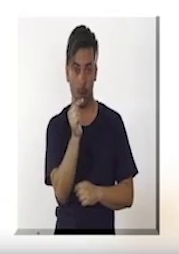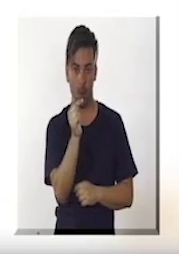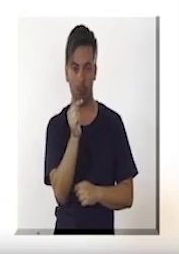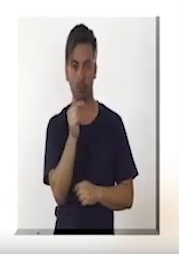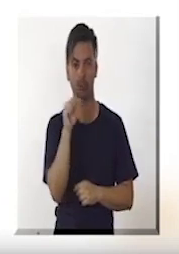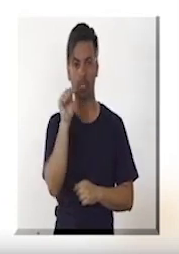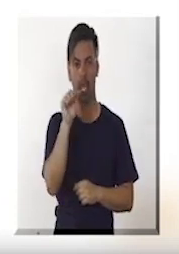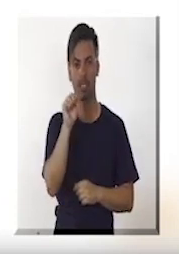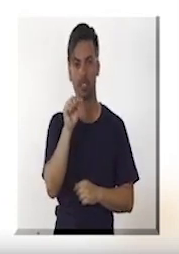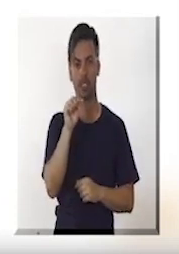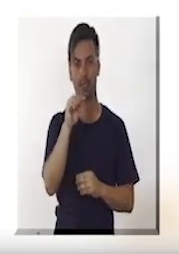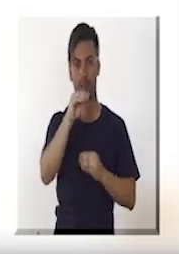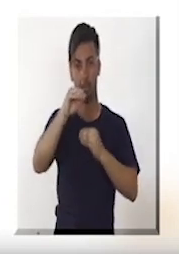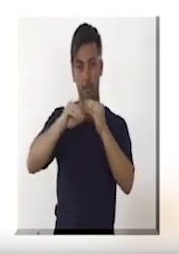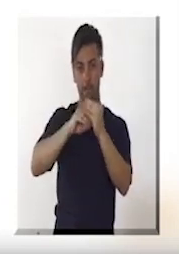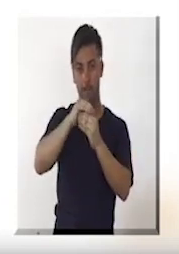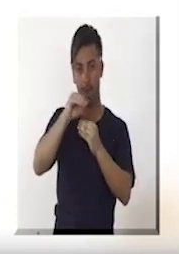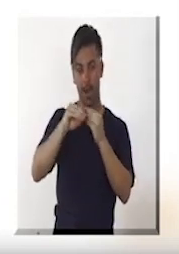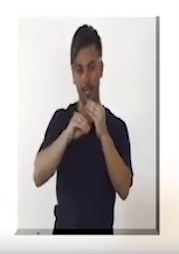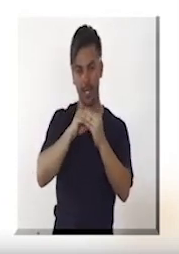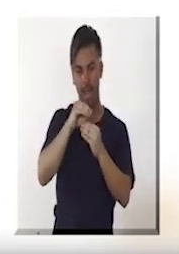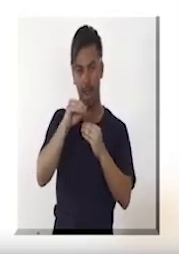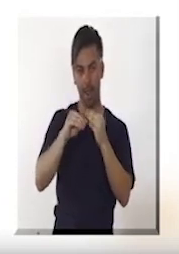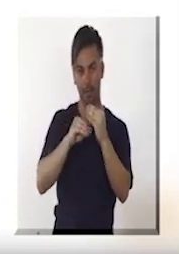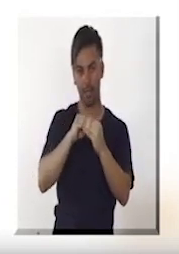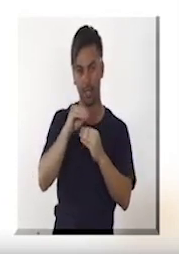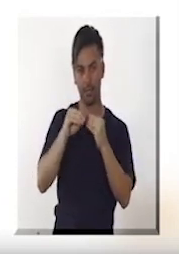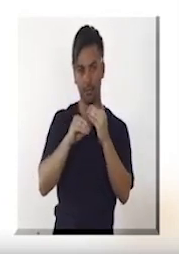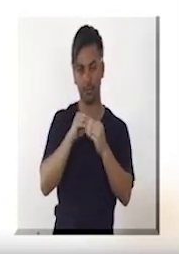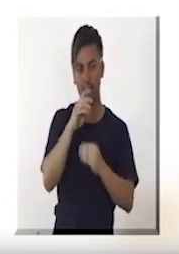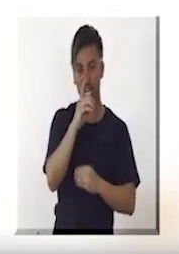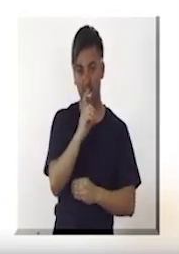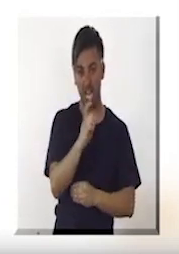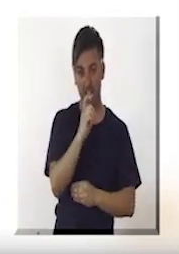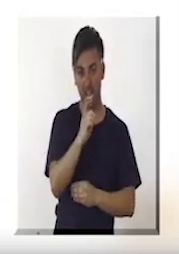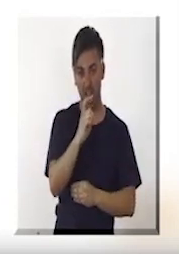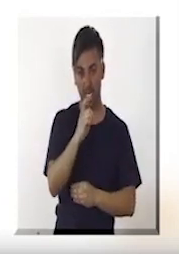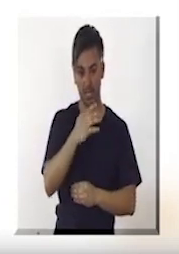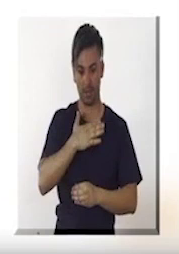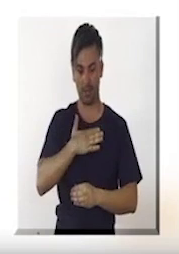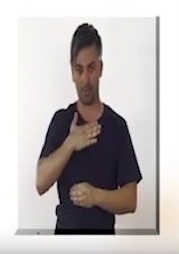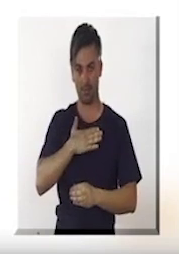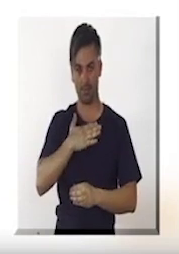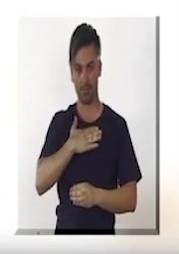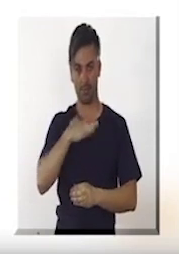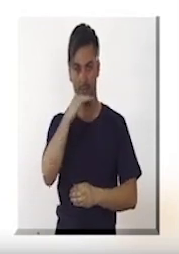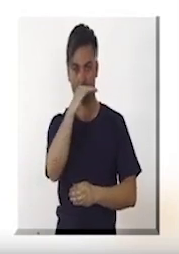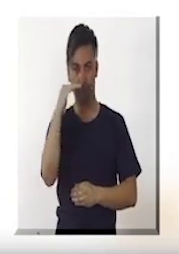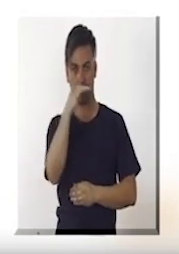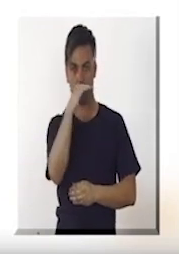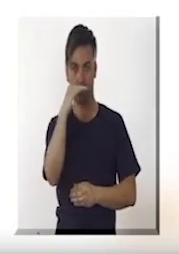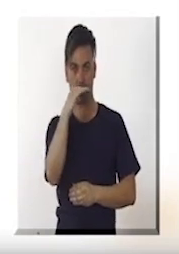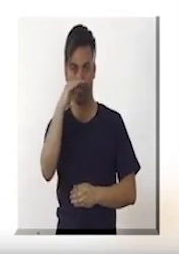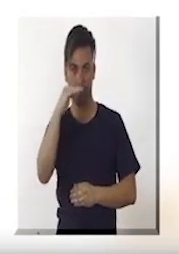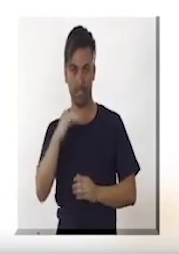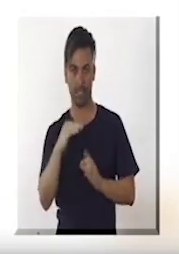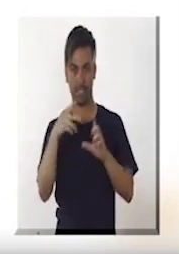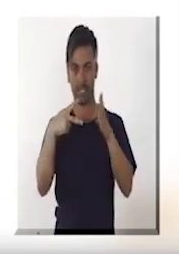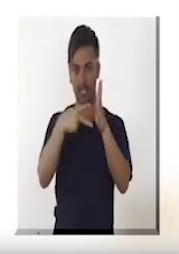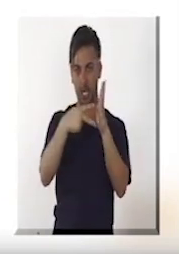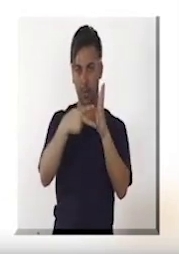de la variable, entonces la variable forma parte del denominador. Y estamos en presencia